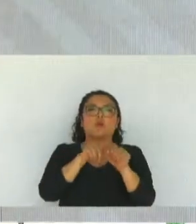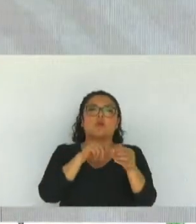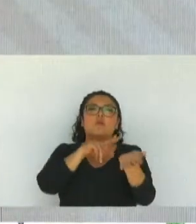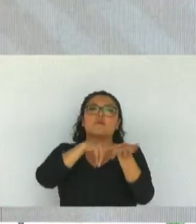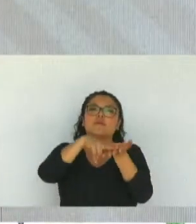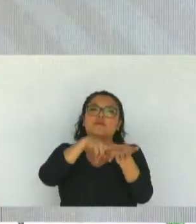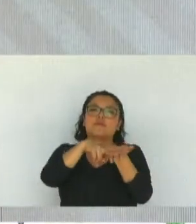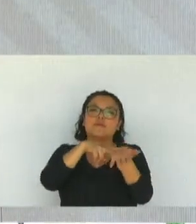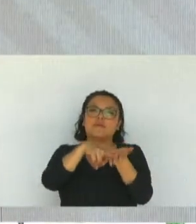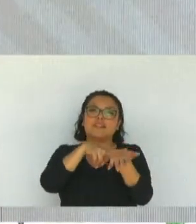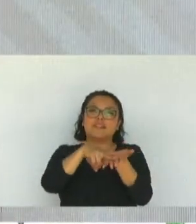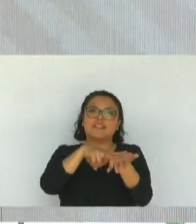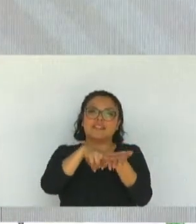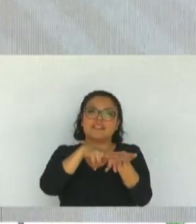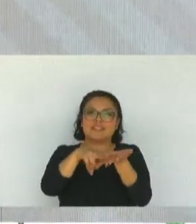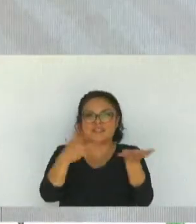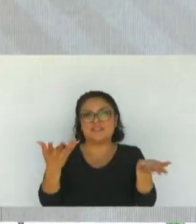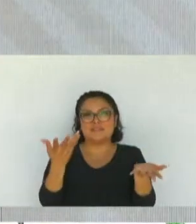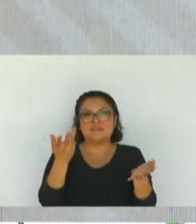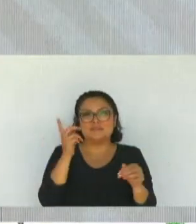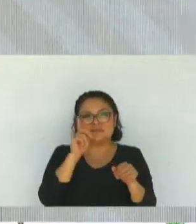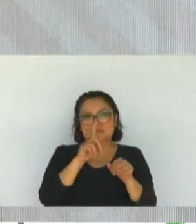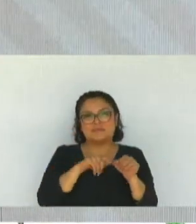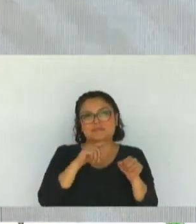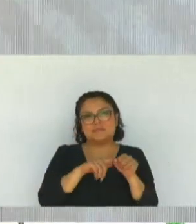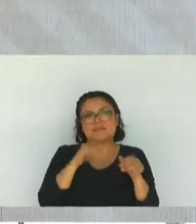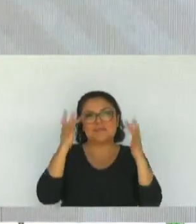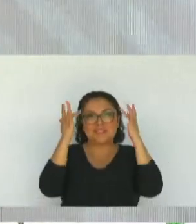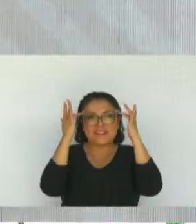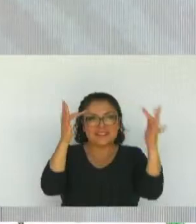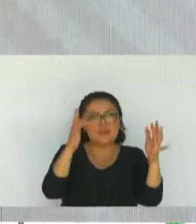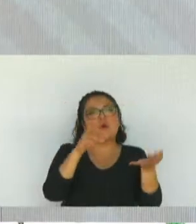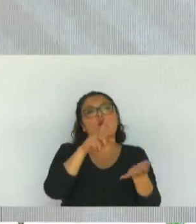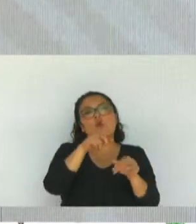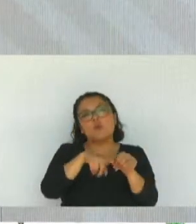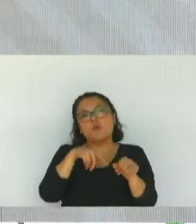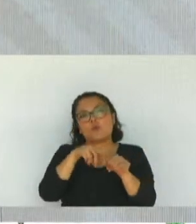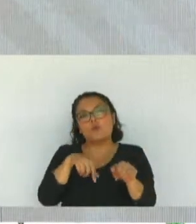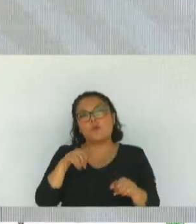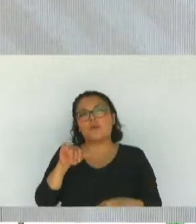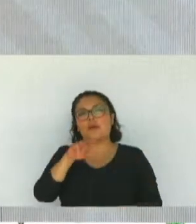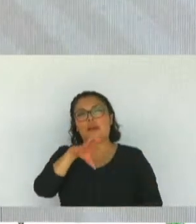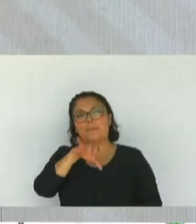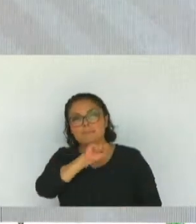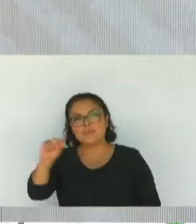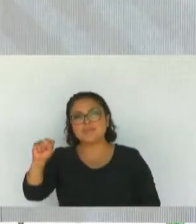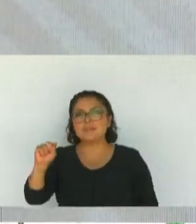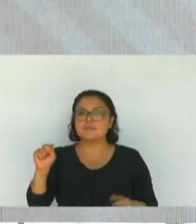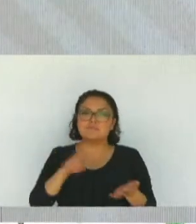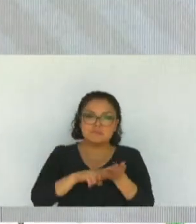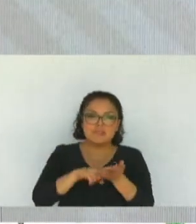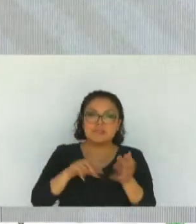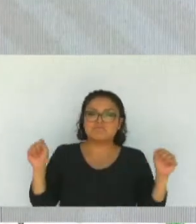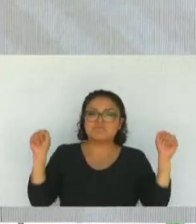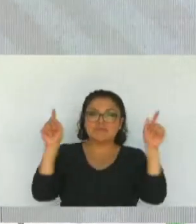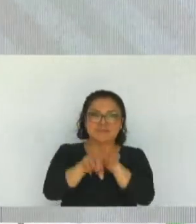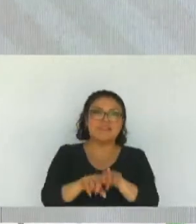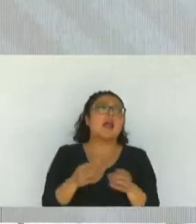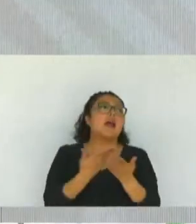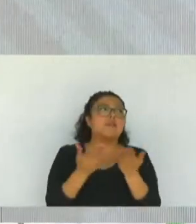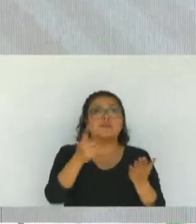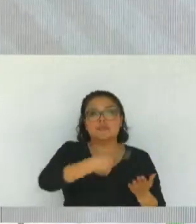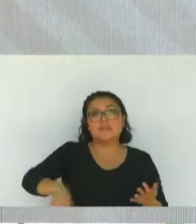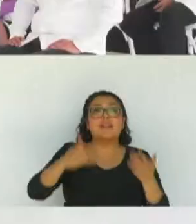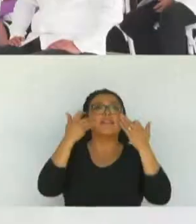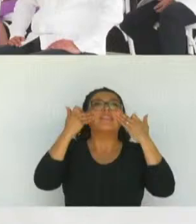acá le dirán verde Santos, pero es el mismo porque viene del mismo lugar. Entonces, pues también los invitamos a ver al Santos ganar siempre